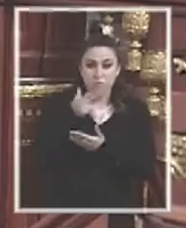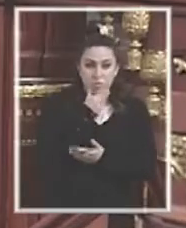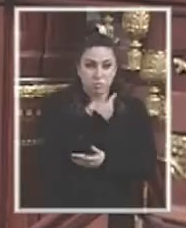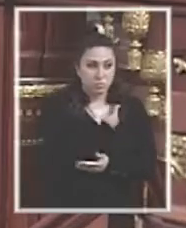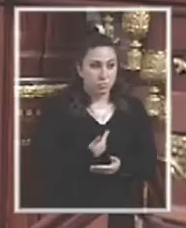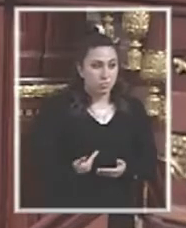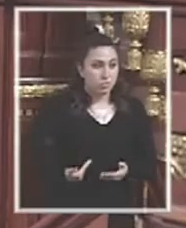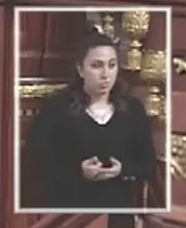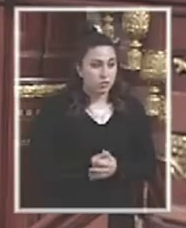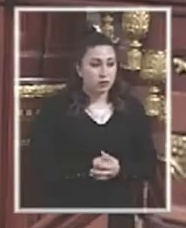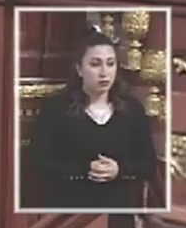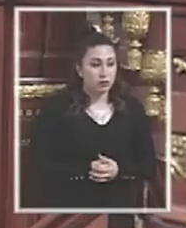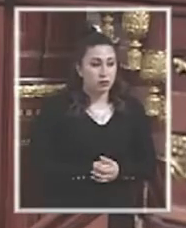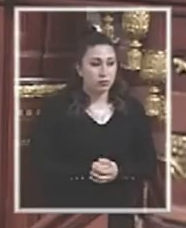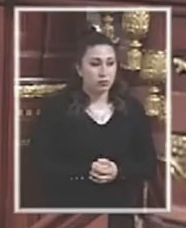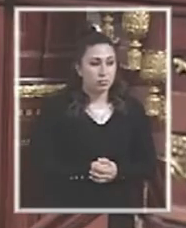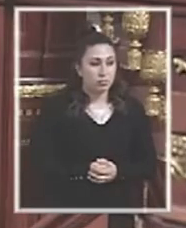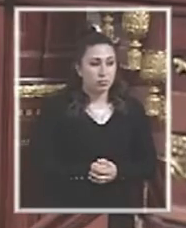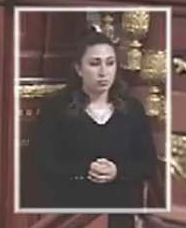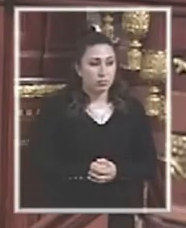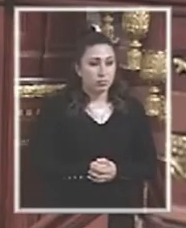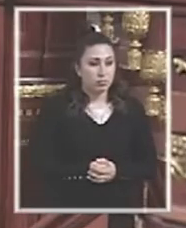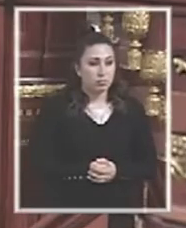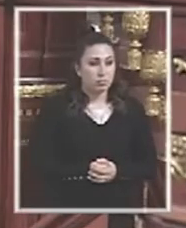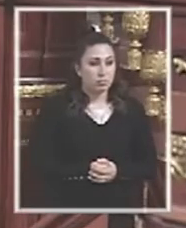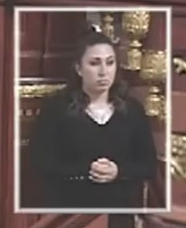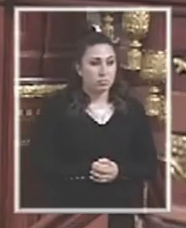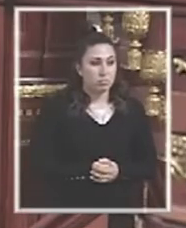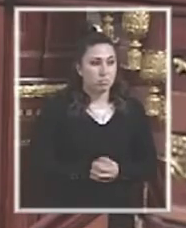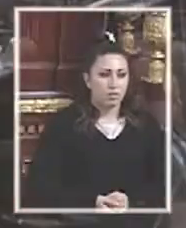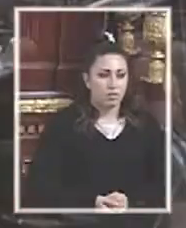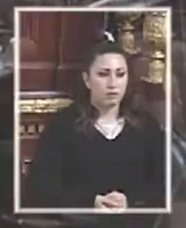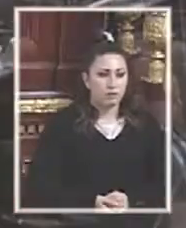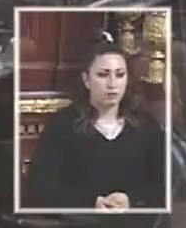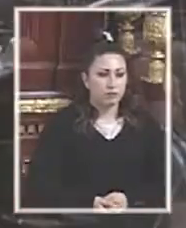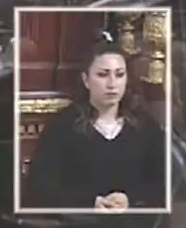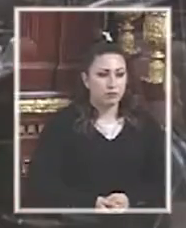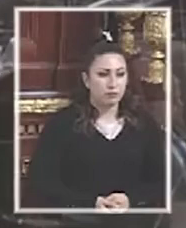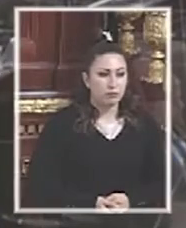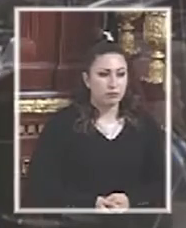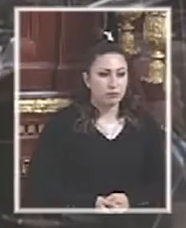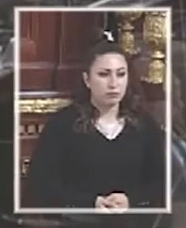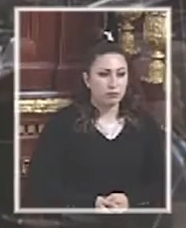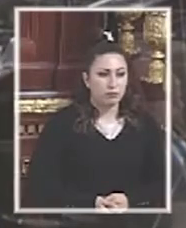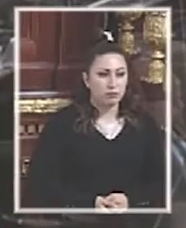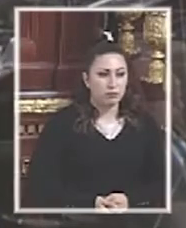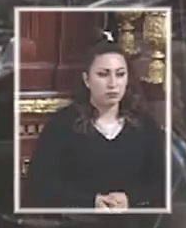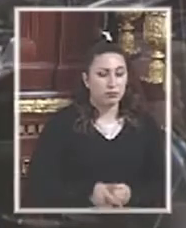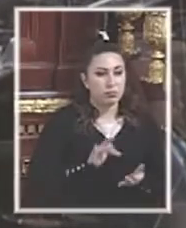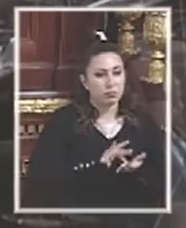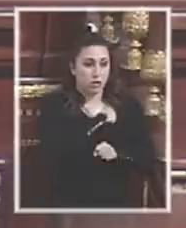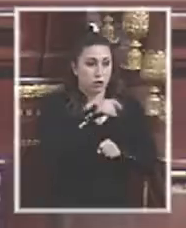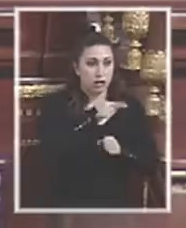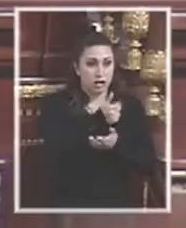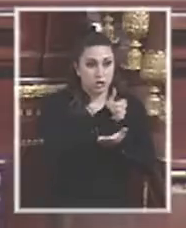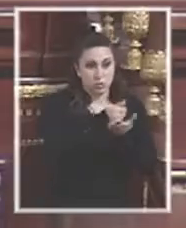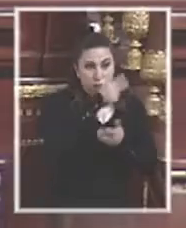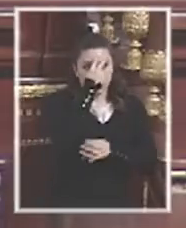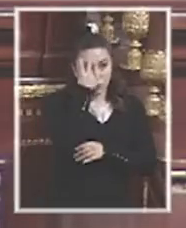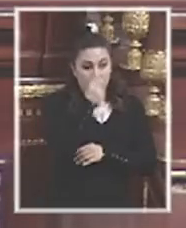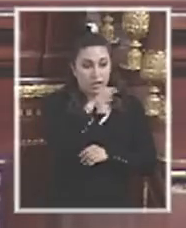Ventura, presentó un punto de acuerdo de urgente y obvia resolución para que la Secretaría de Salud de la Ciudad de